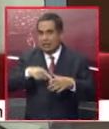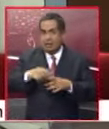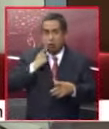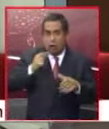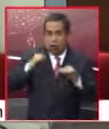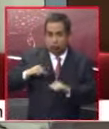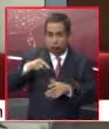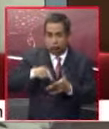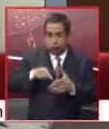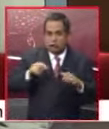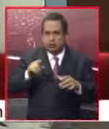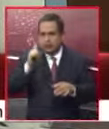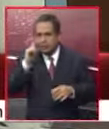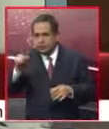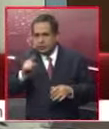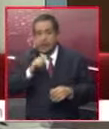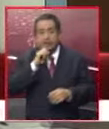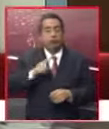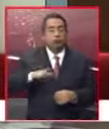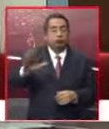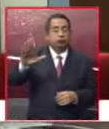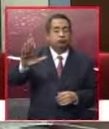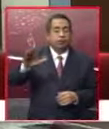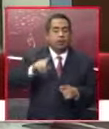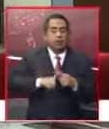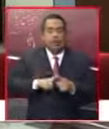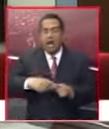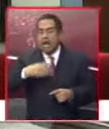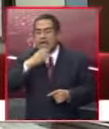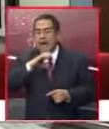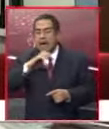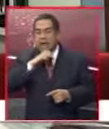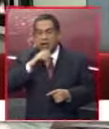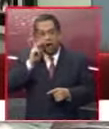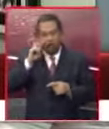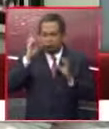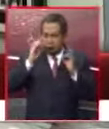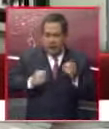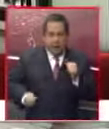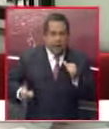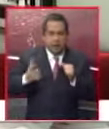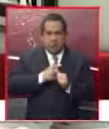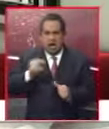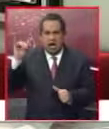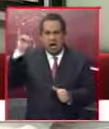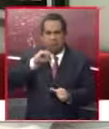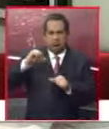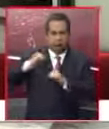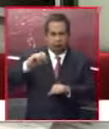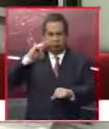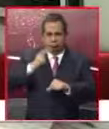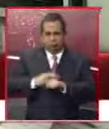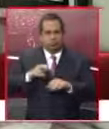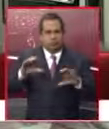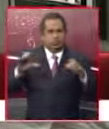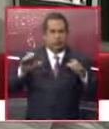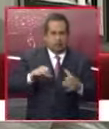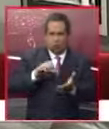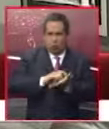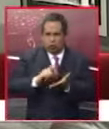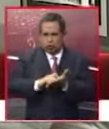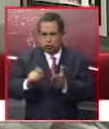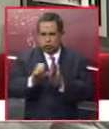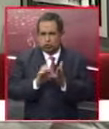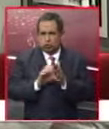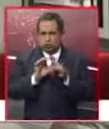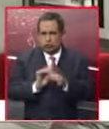y la protesta de don Venustiano Carranza, primer jefe del ejército constitucionalista, ¿sí?